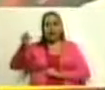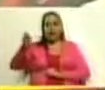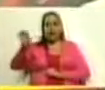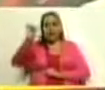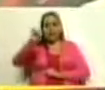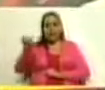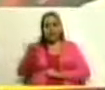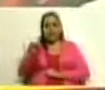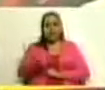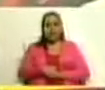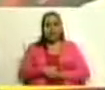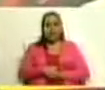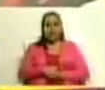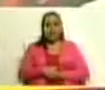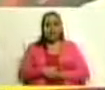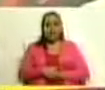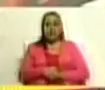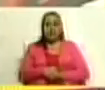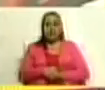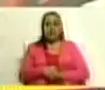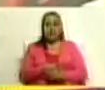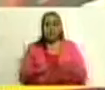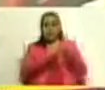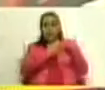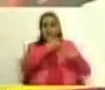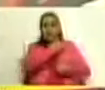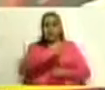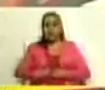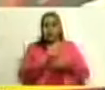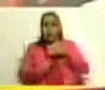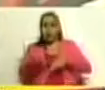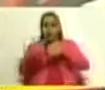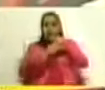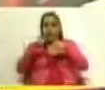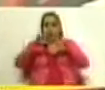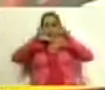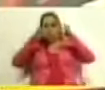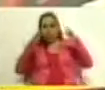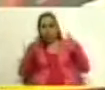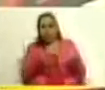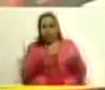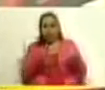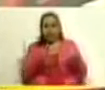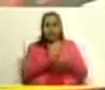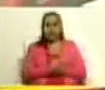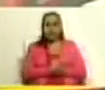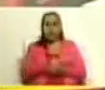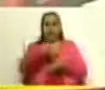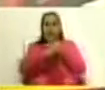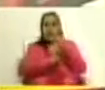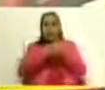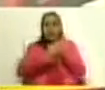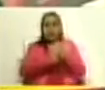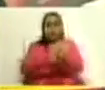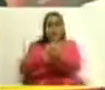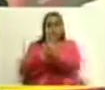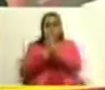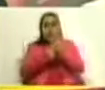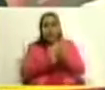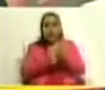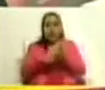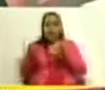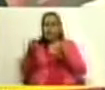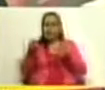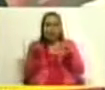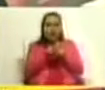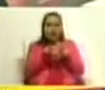la construcción de esta concha acústica, que servirá ahora de modelo para llevar una concha